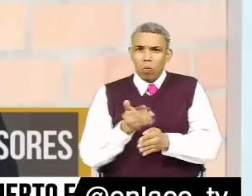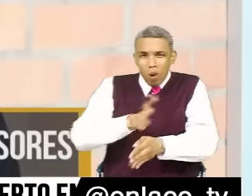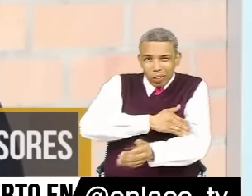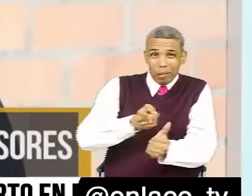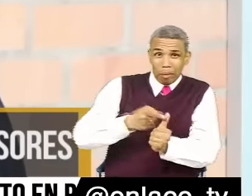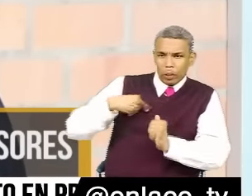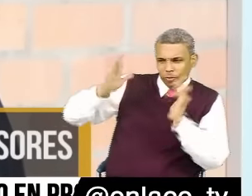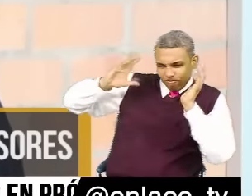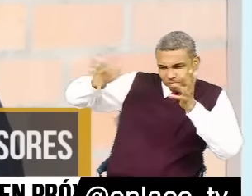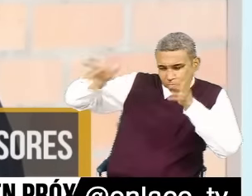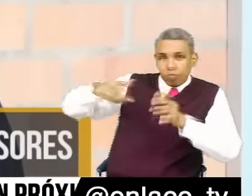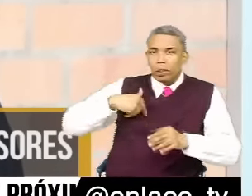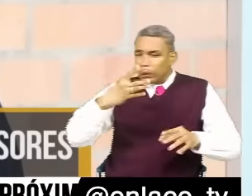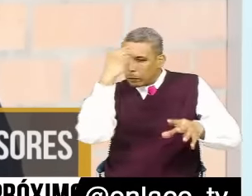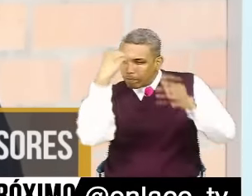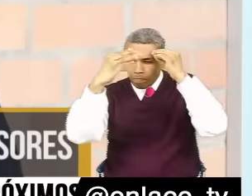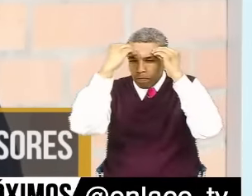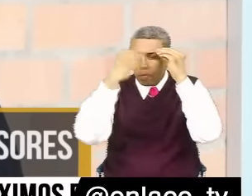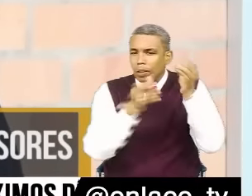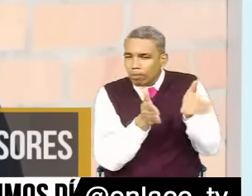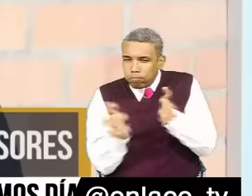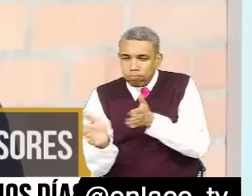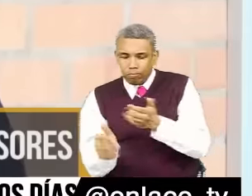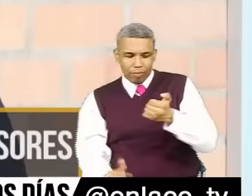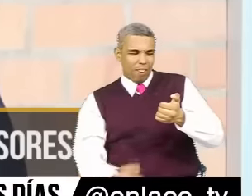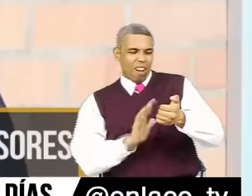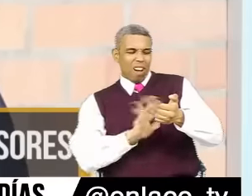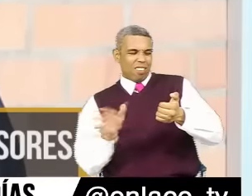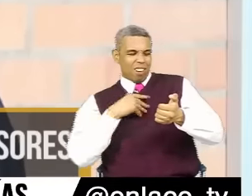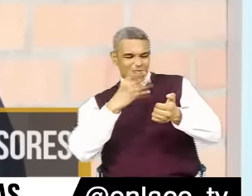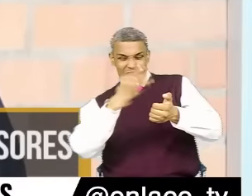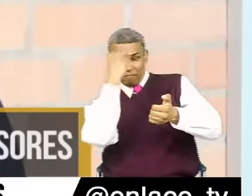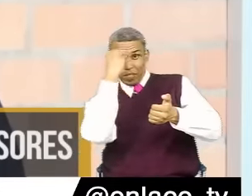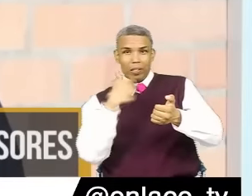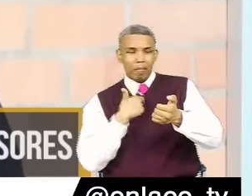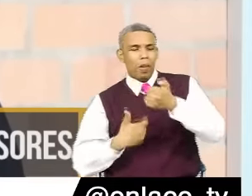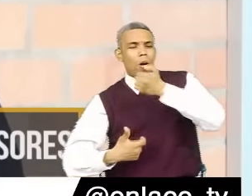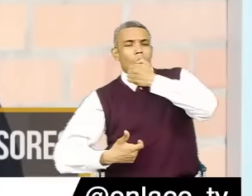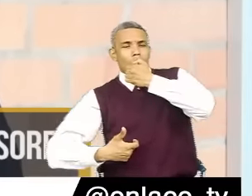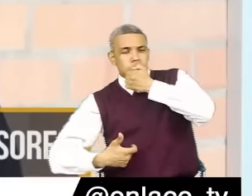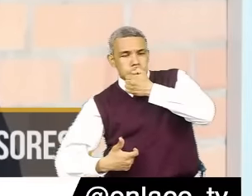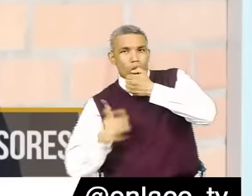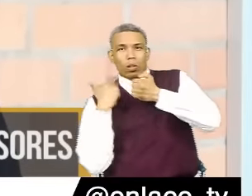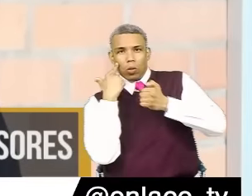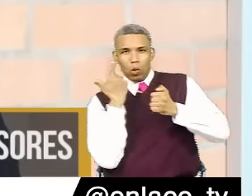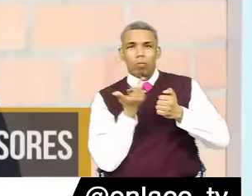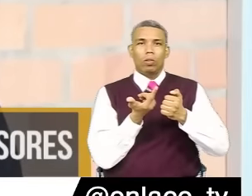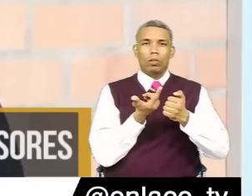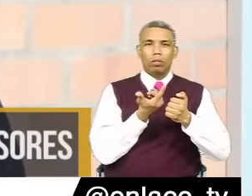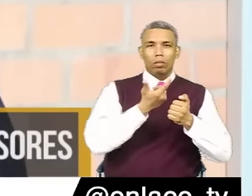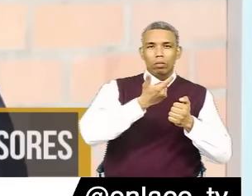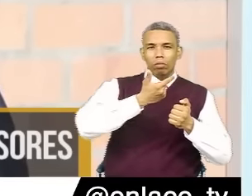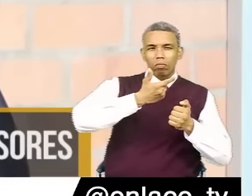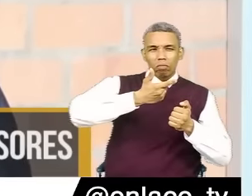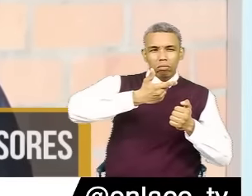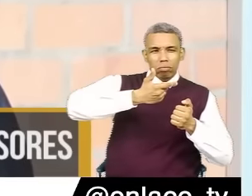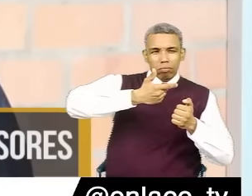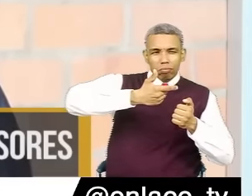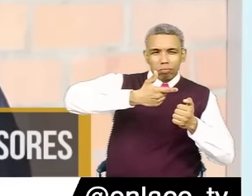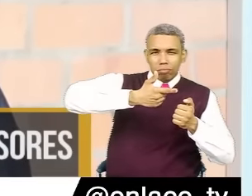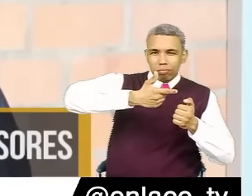los protocolos y exigencias que exige la ley. Entonces va a ser una cuestión de seguridad jurídica y seguridad